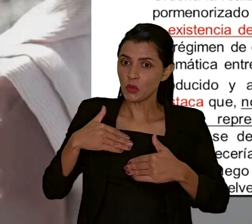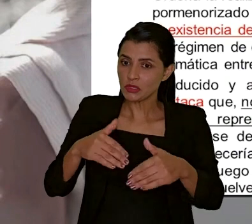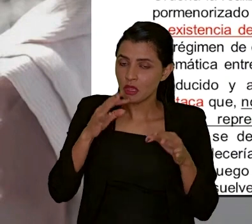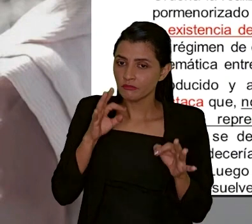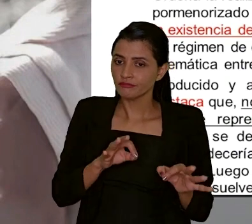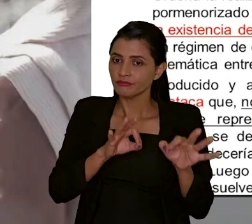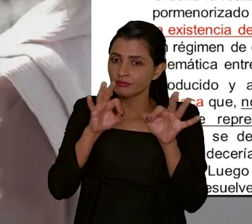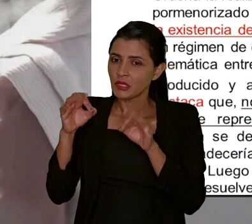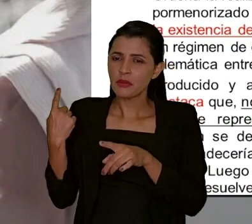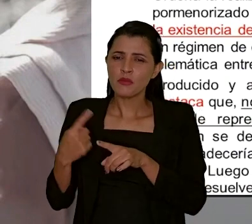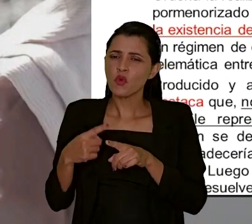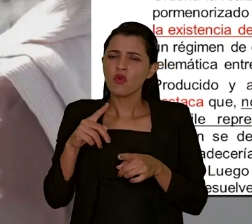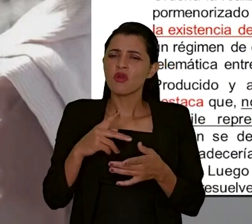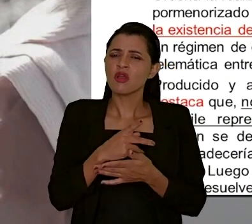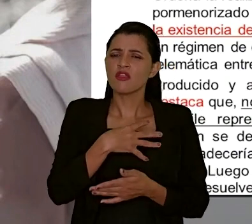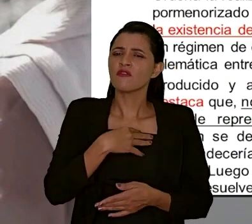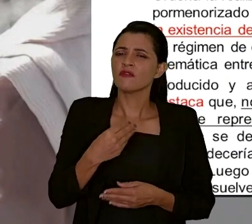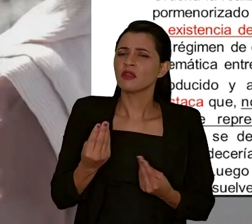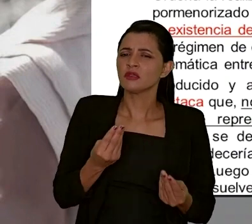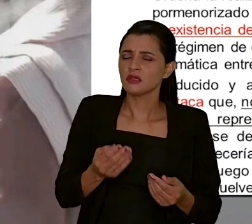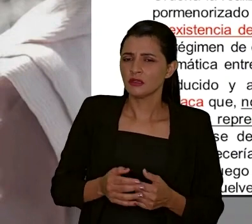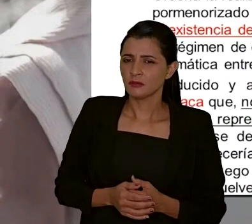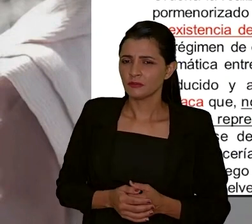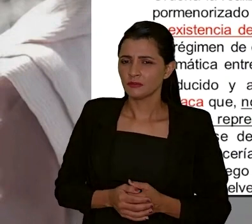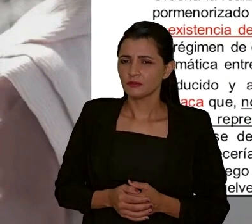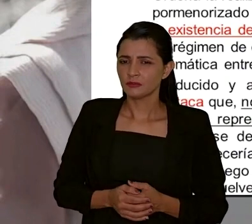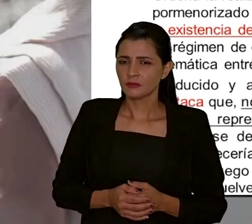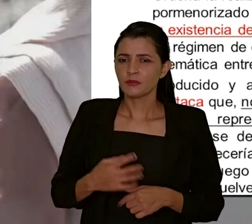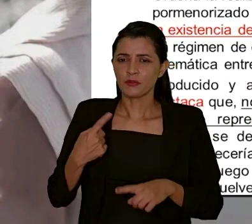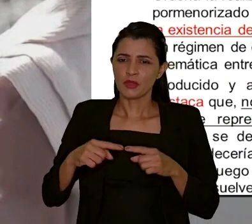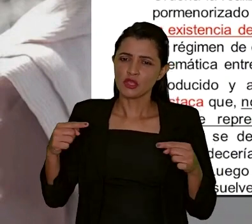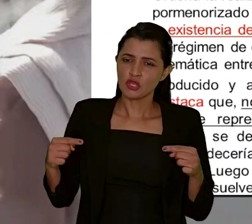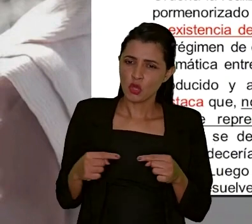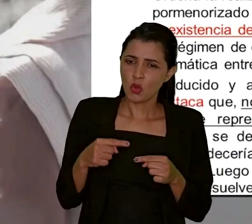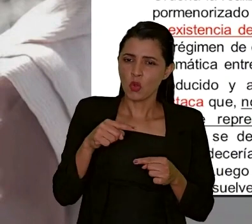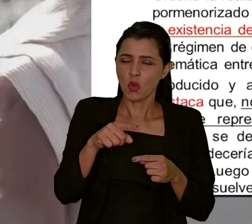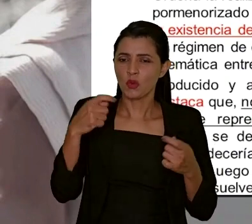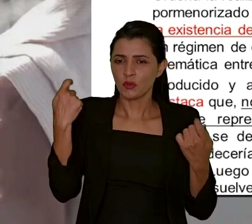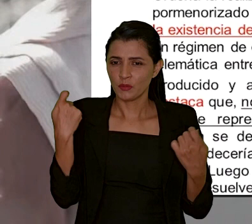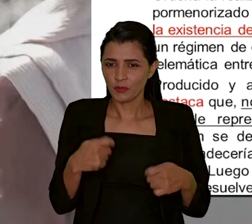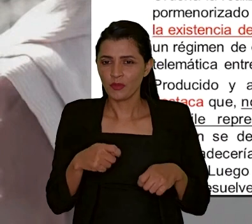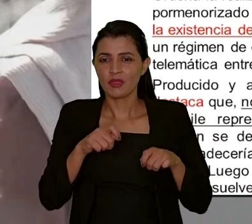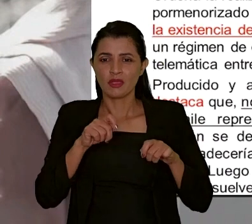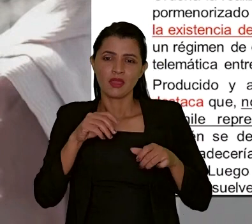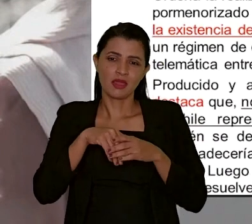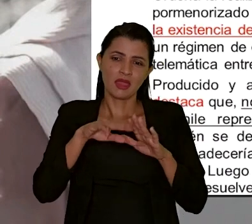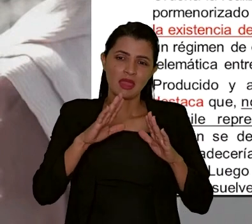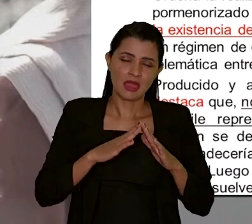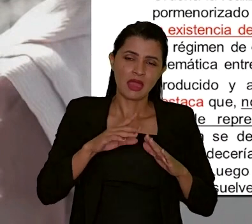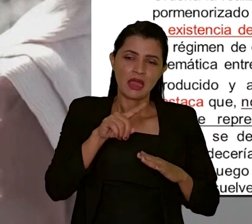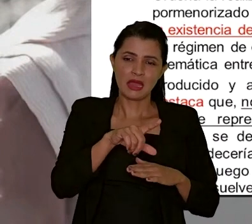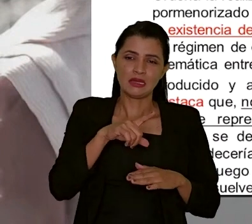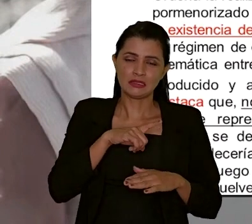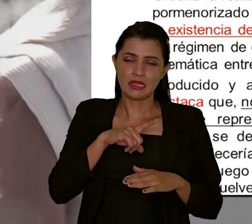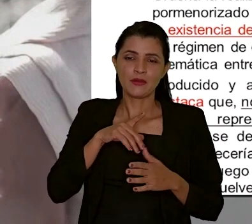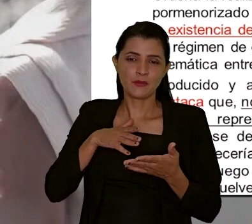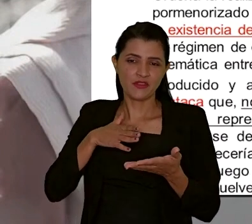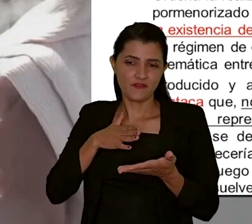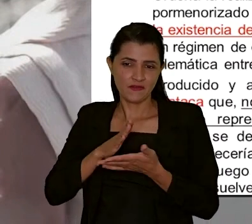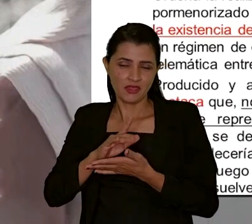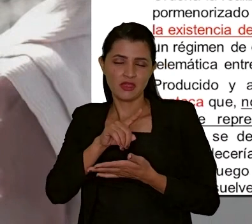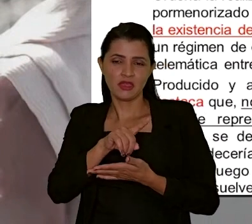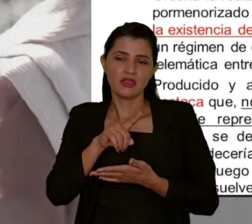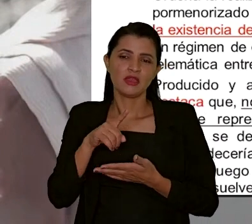qué desestima estas pruebas? Porque en realidad, recuerden ustedes que se inició el caso en 20 de febrero del